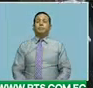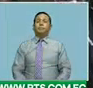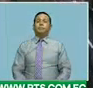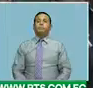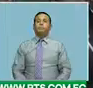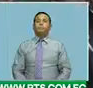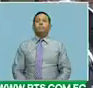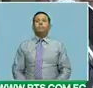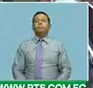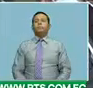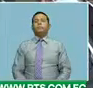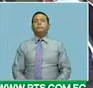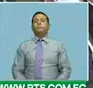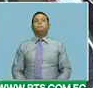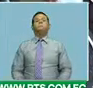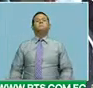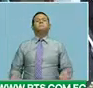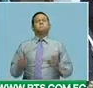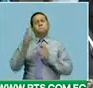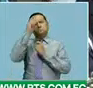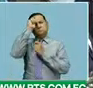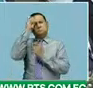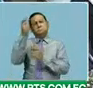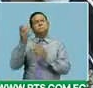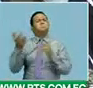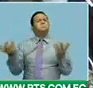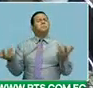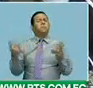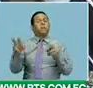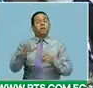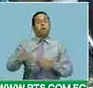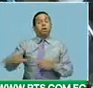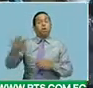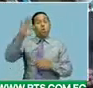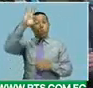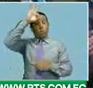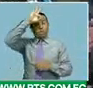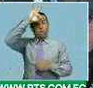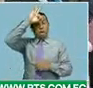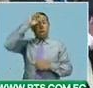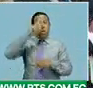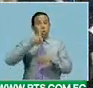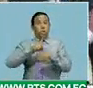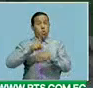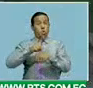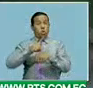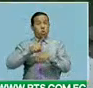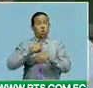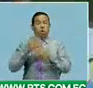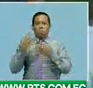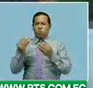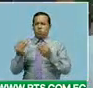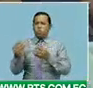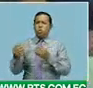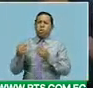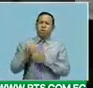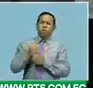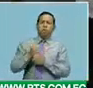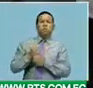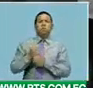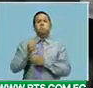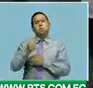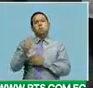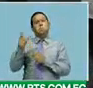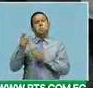pleno fue para los médicos y personal de los hospitales Vicente Coral Moscoso y José Carrasco del IES. Propios y visitantes pudieron apreciar